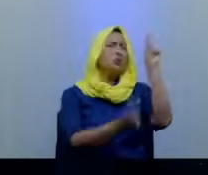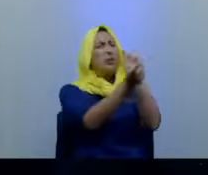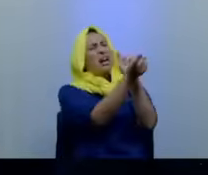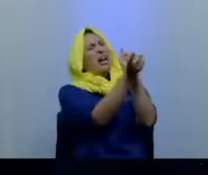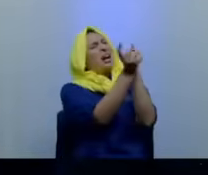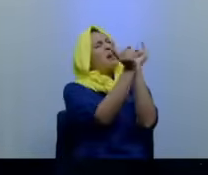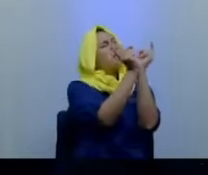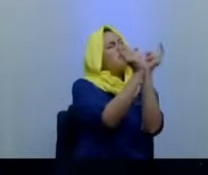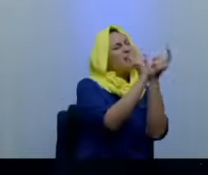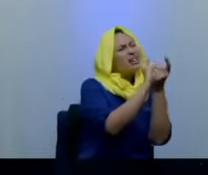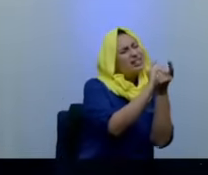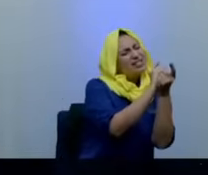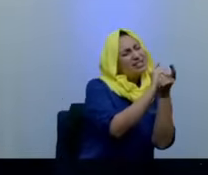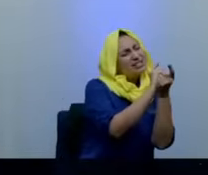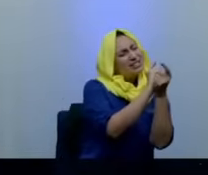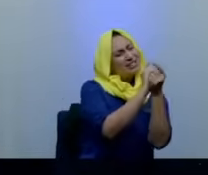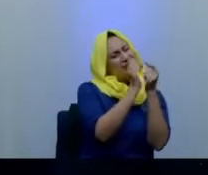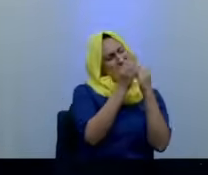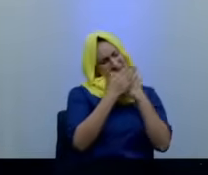que éramos,